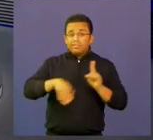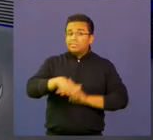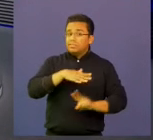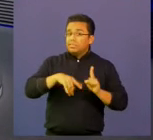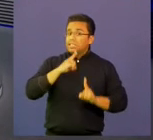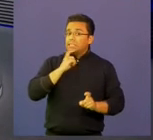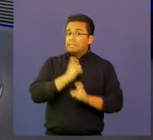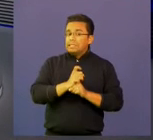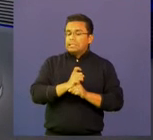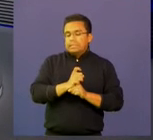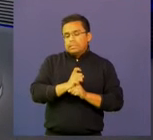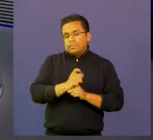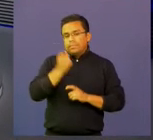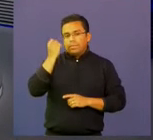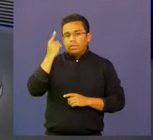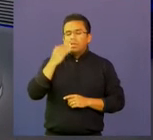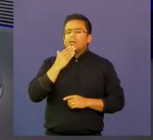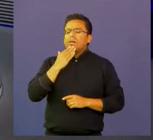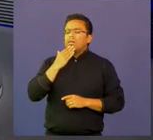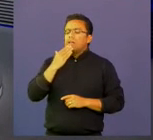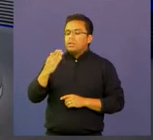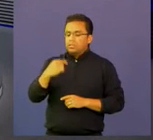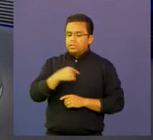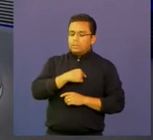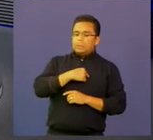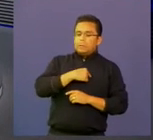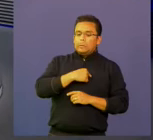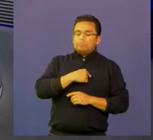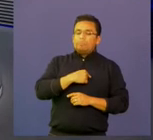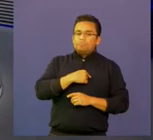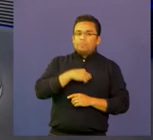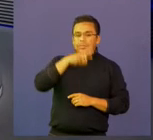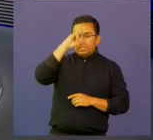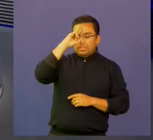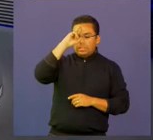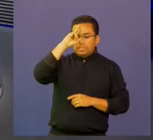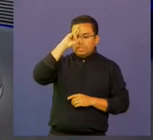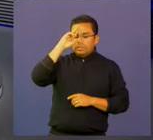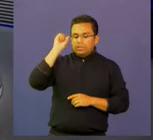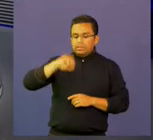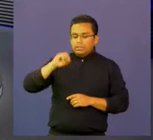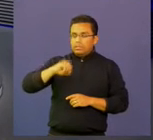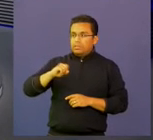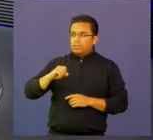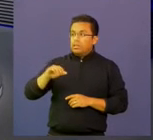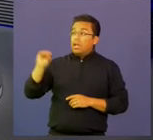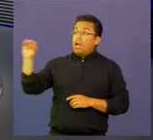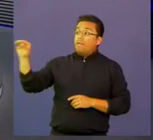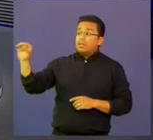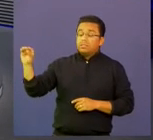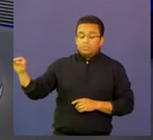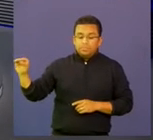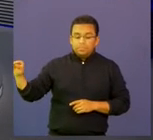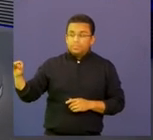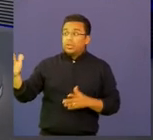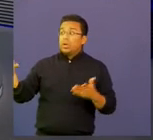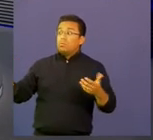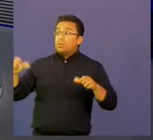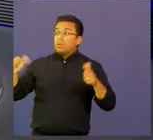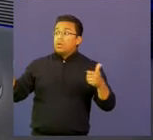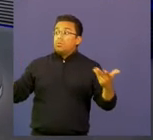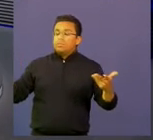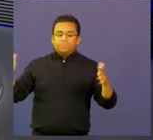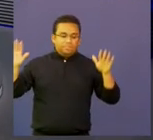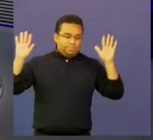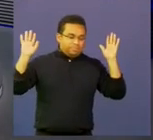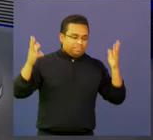fáciles. Entonces, le agradezco mucho sus palabras, me llegan al corazón. Y pues le voy a contar, mi vice nos fue, pero es que yo no